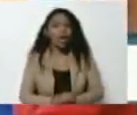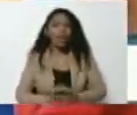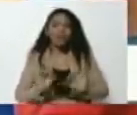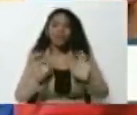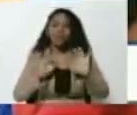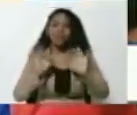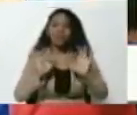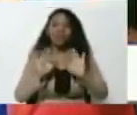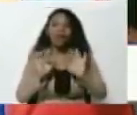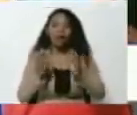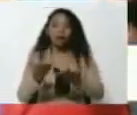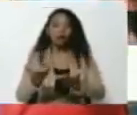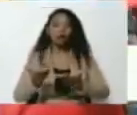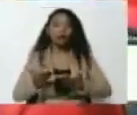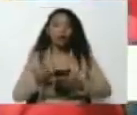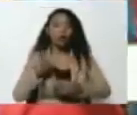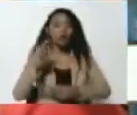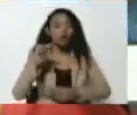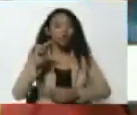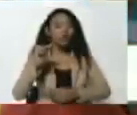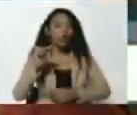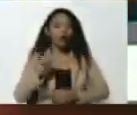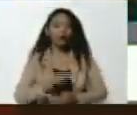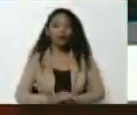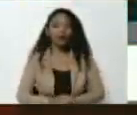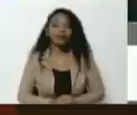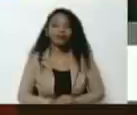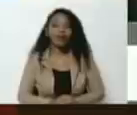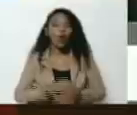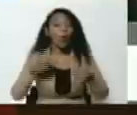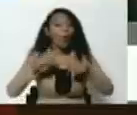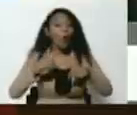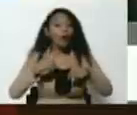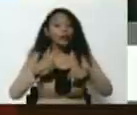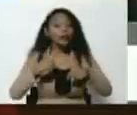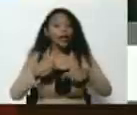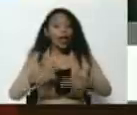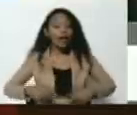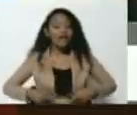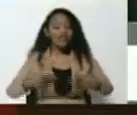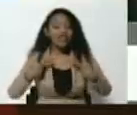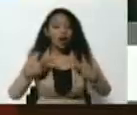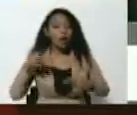se nos ha regalado, nunca. En la vida, nunca.